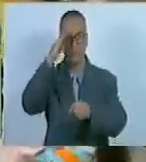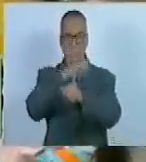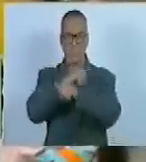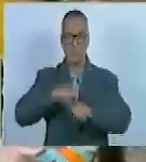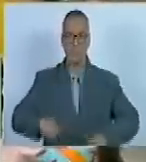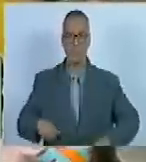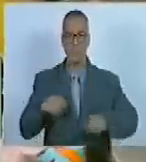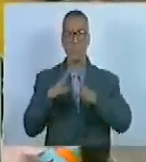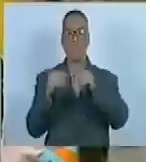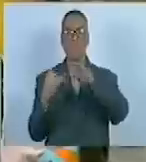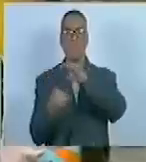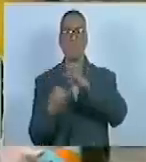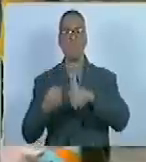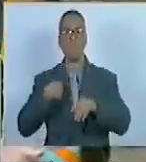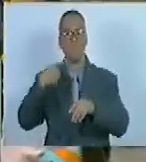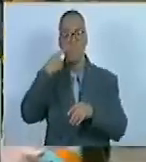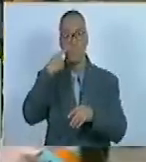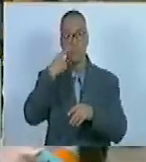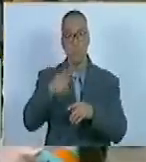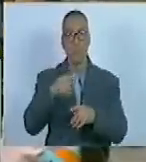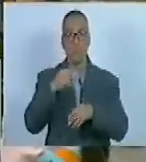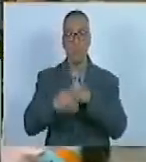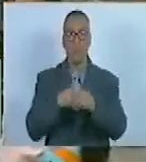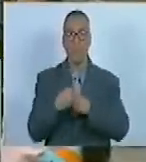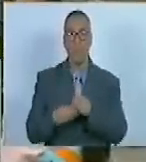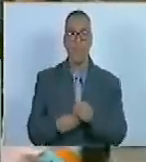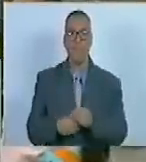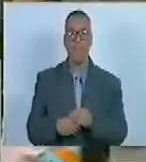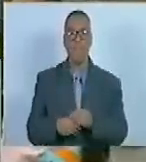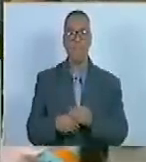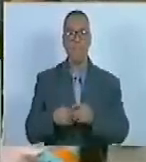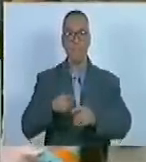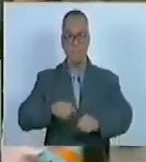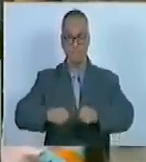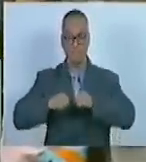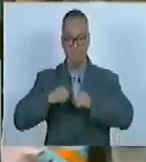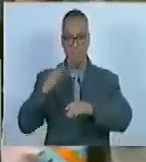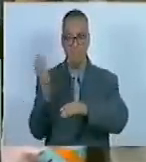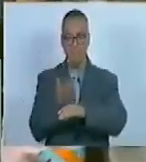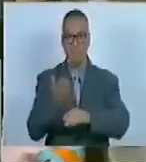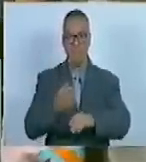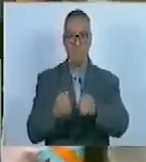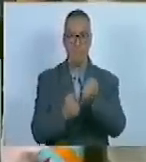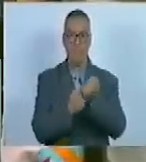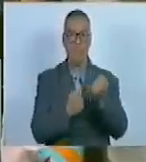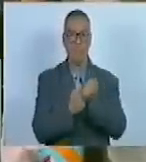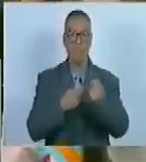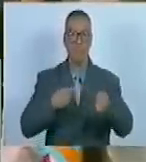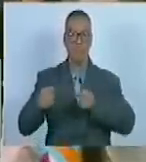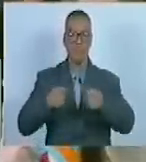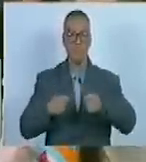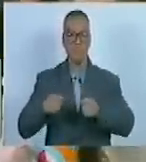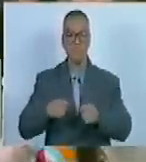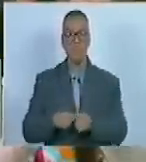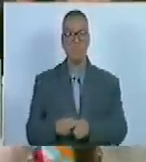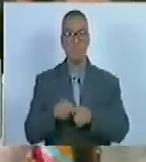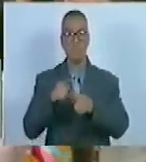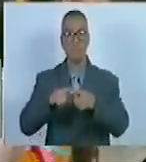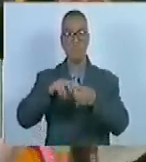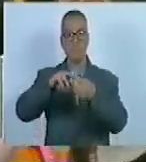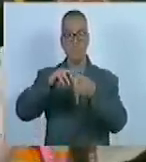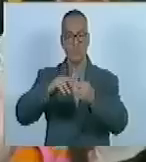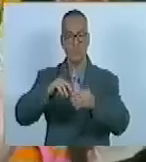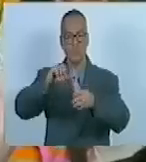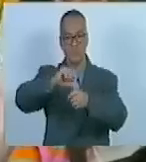sus instituciones, hemos visto cómo le hemos dado un contundente respaldo a las acciones contra